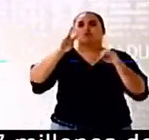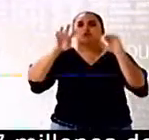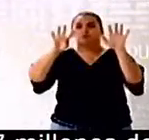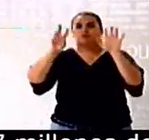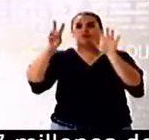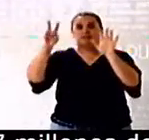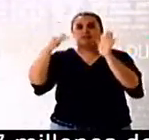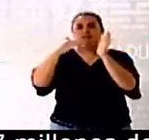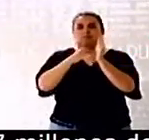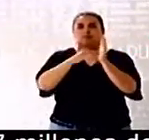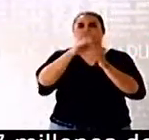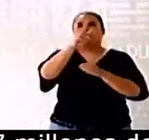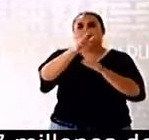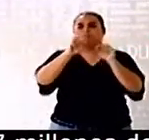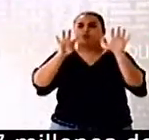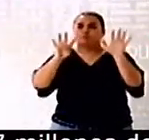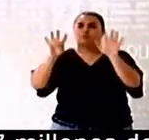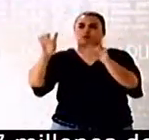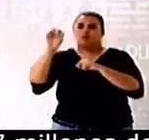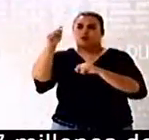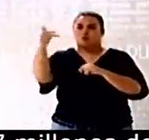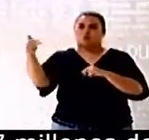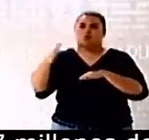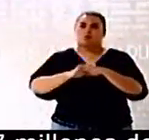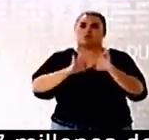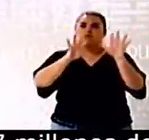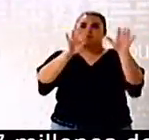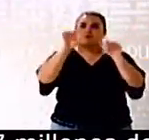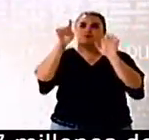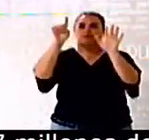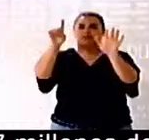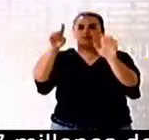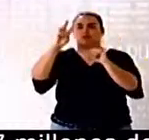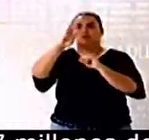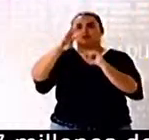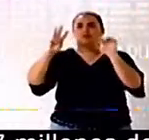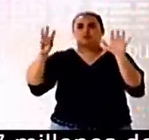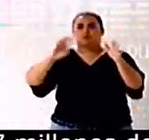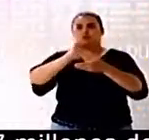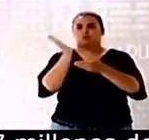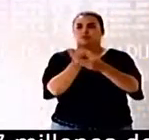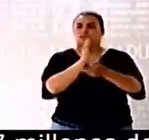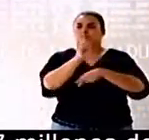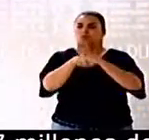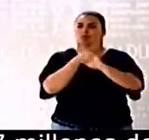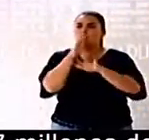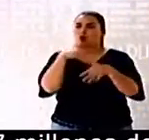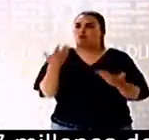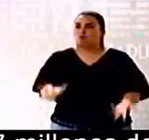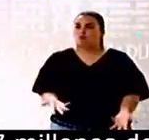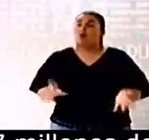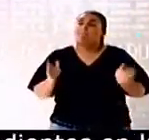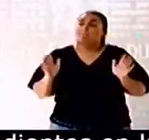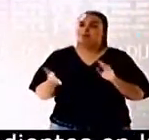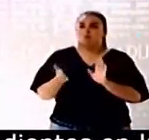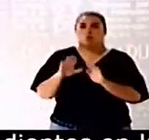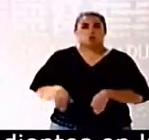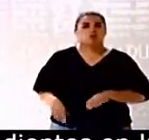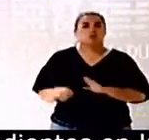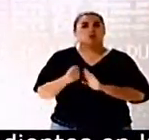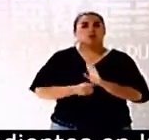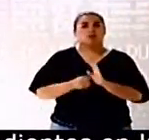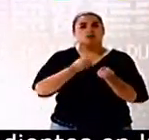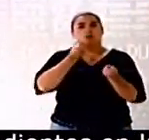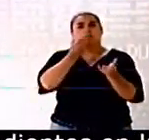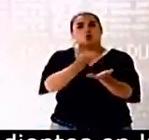37.297.299 euros a 9.638 expedientes en la actualización a día de hoy, siendo el último dato que ha ofrecido el